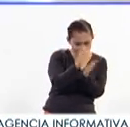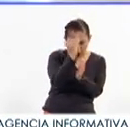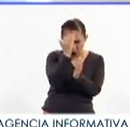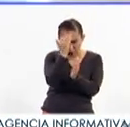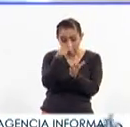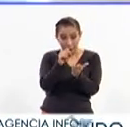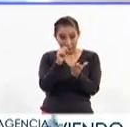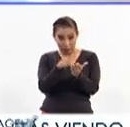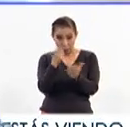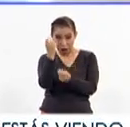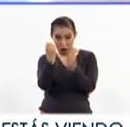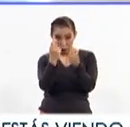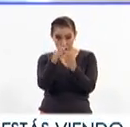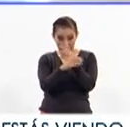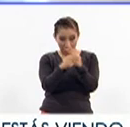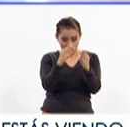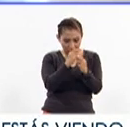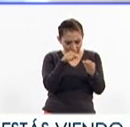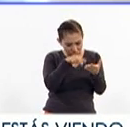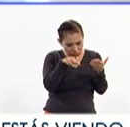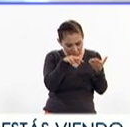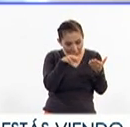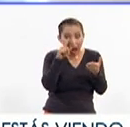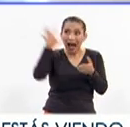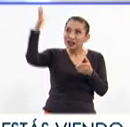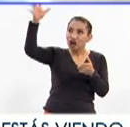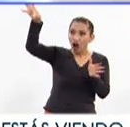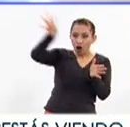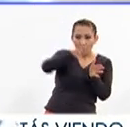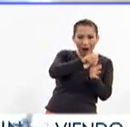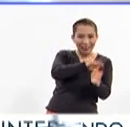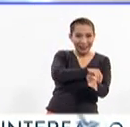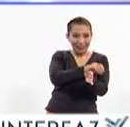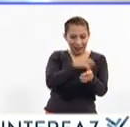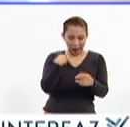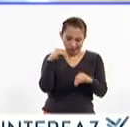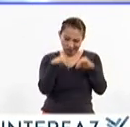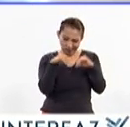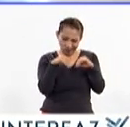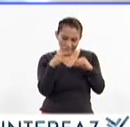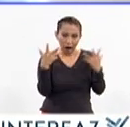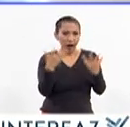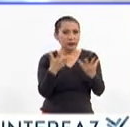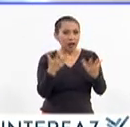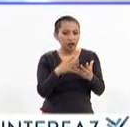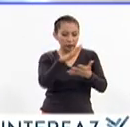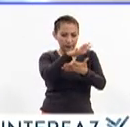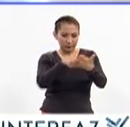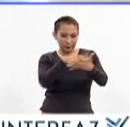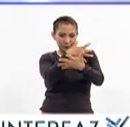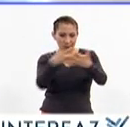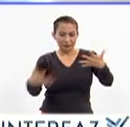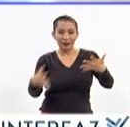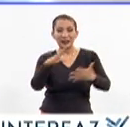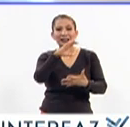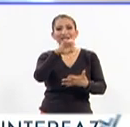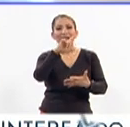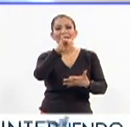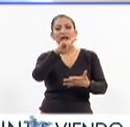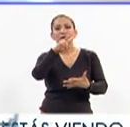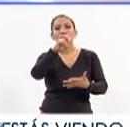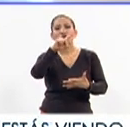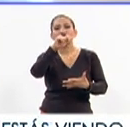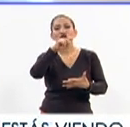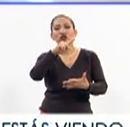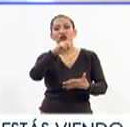para, a través de algunos materiales, aprovechar la energía solar. Estamos generando celdas fotovoltaicas